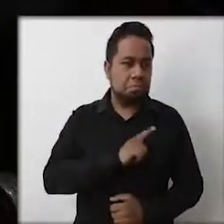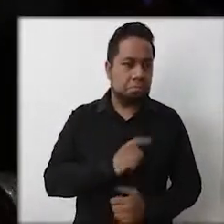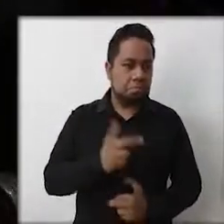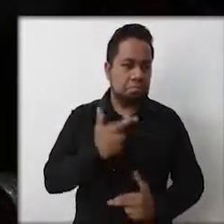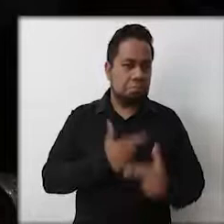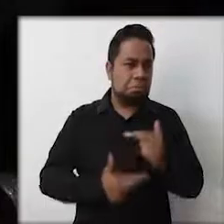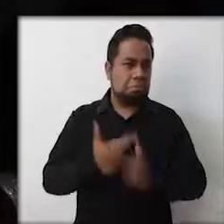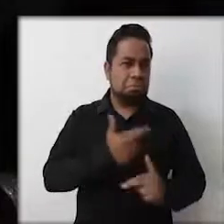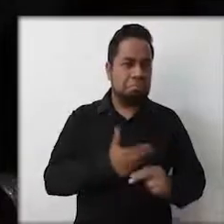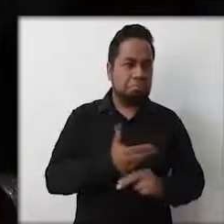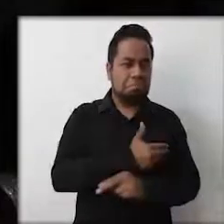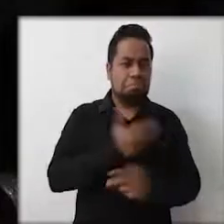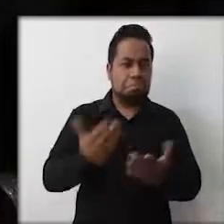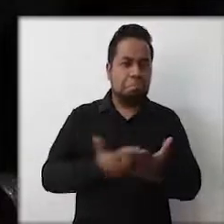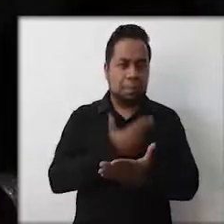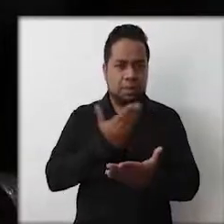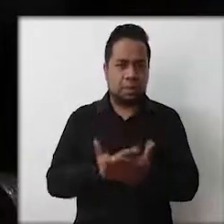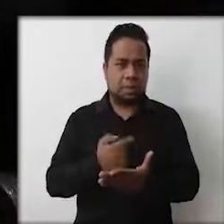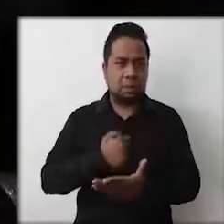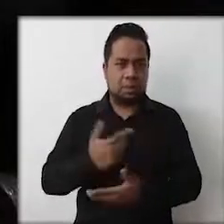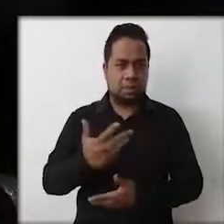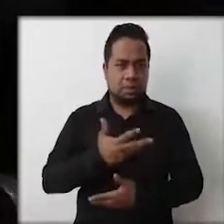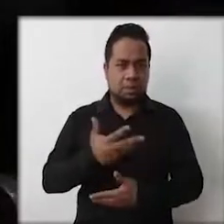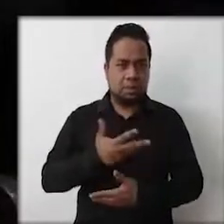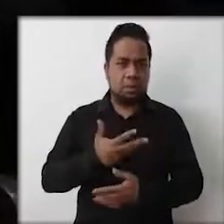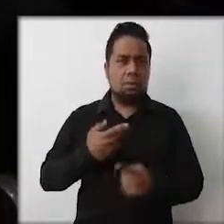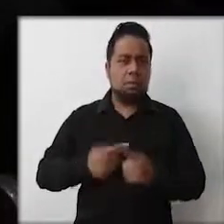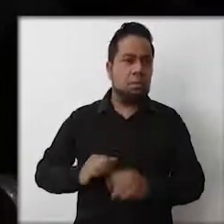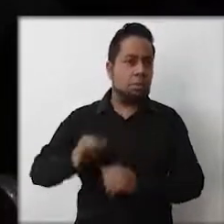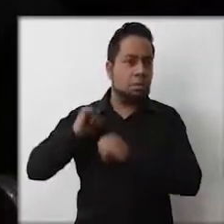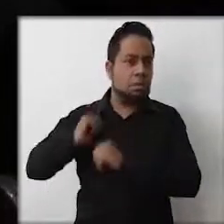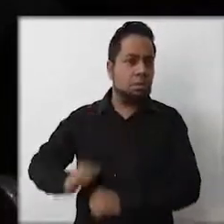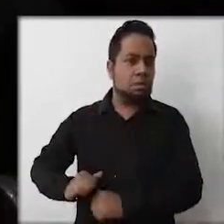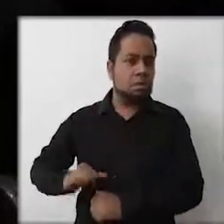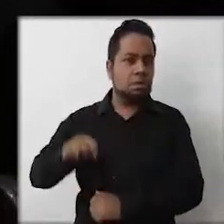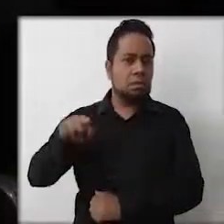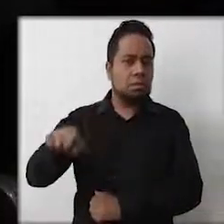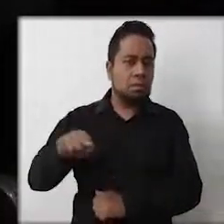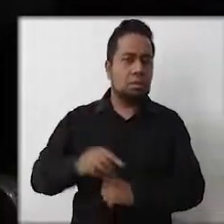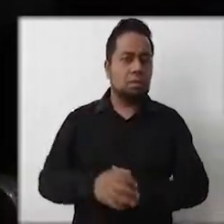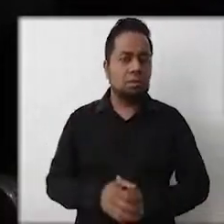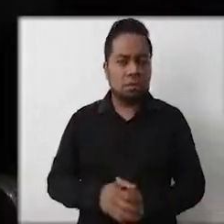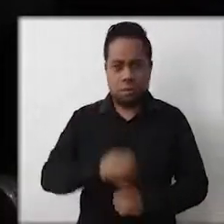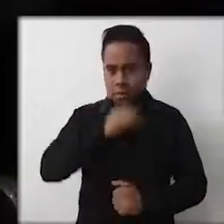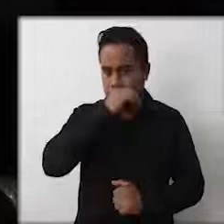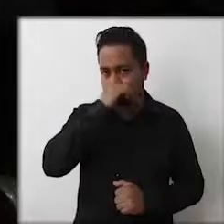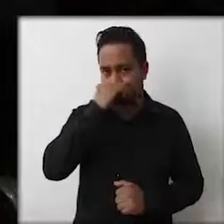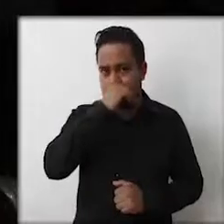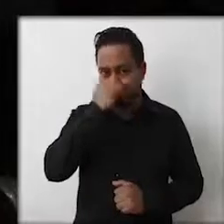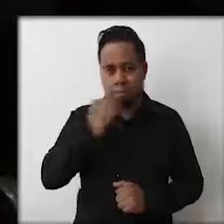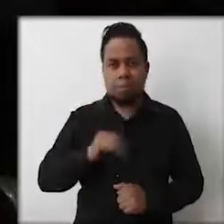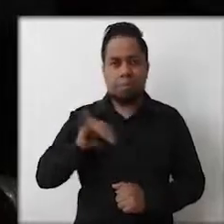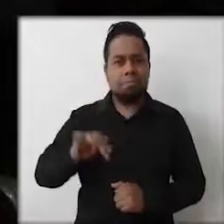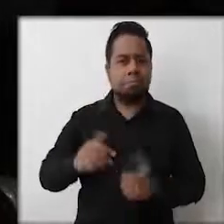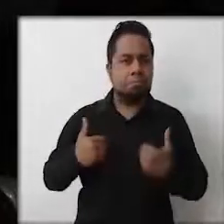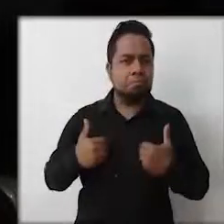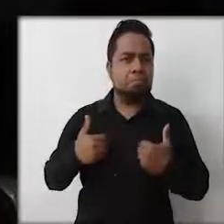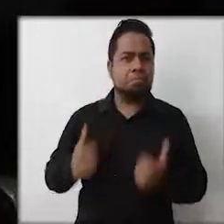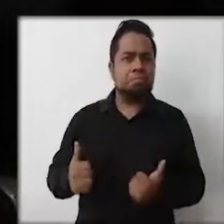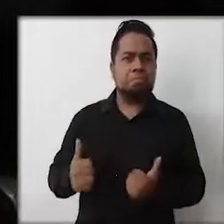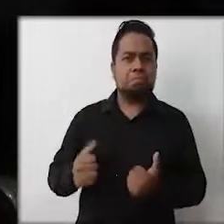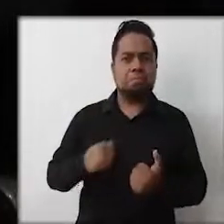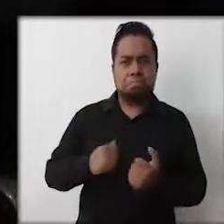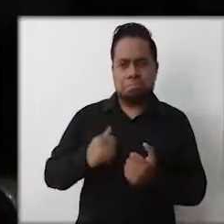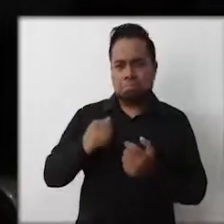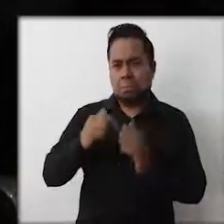los requisitos para poder otorgar este tipo de permisos. Sin embargo, hoy el reglamento nos establece